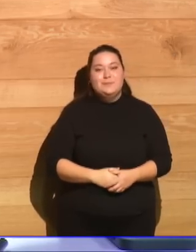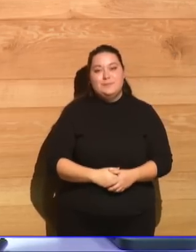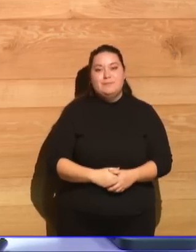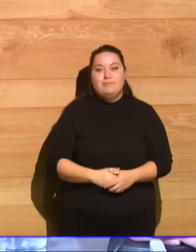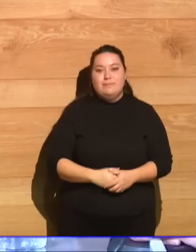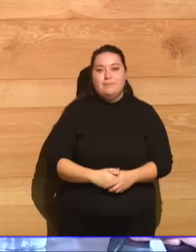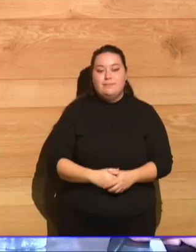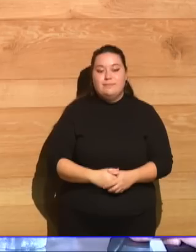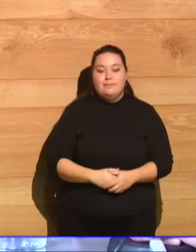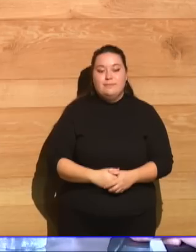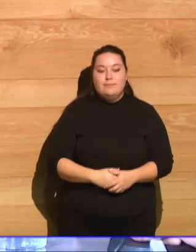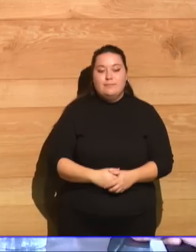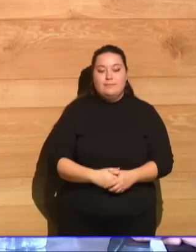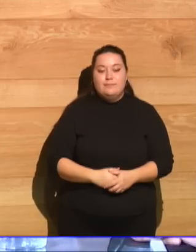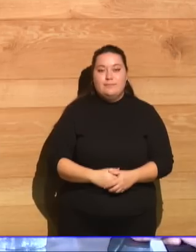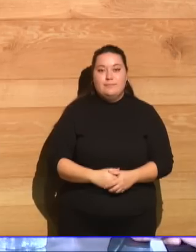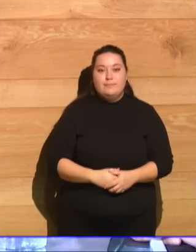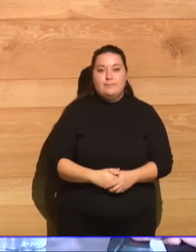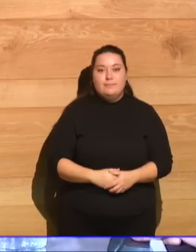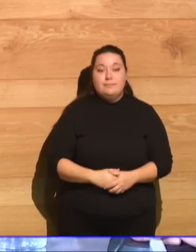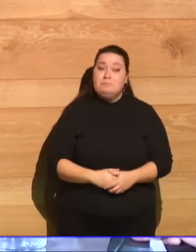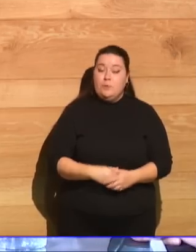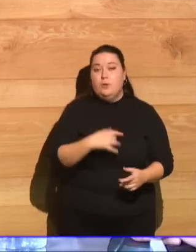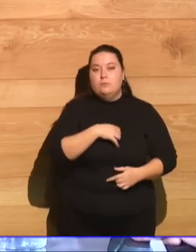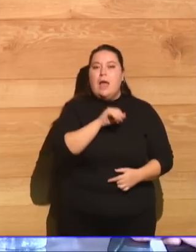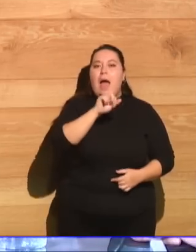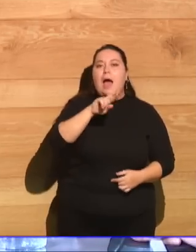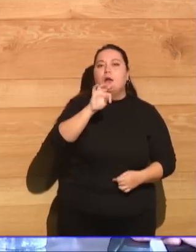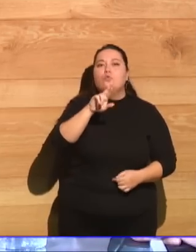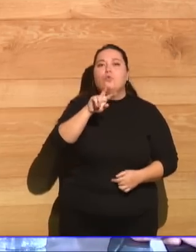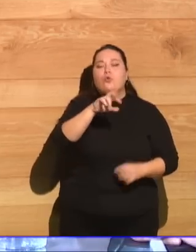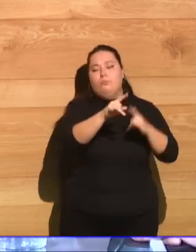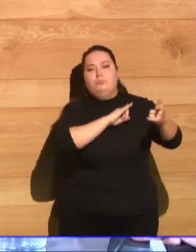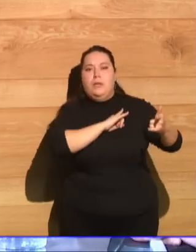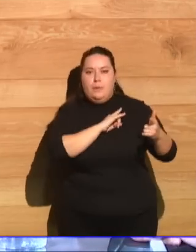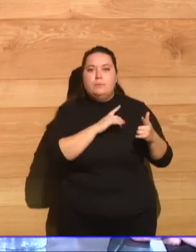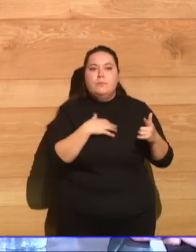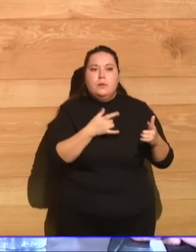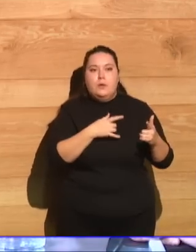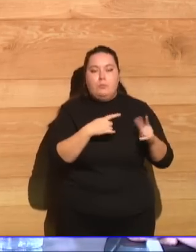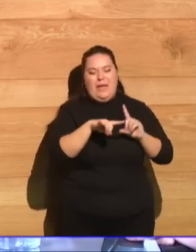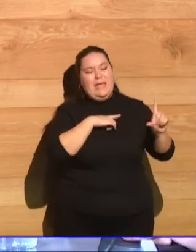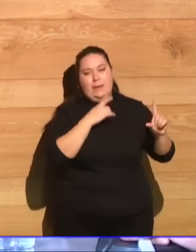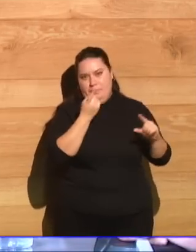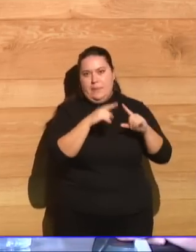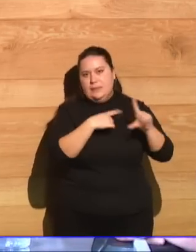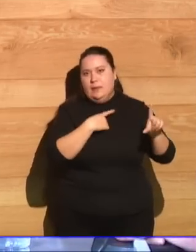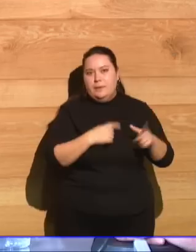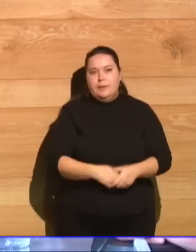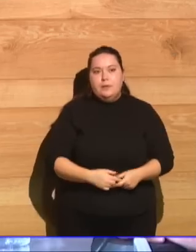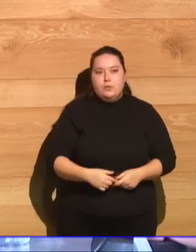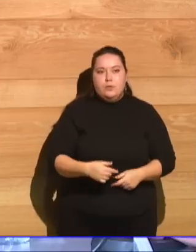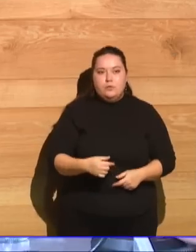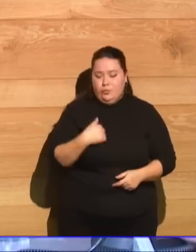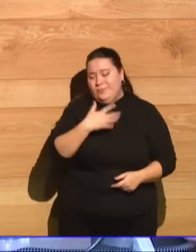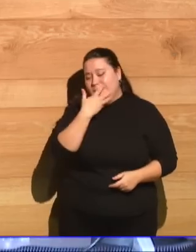Eso es. Bueno, entonces me llama Arturo y me manda no me pongo y me manda un mensaje. Me manda un mensaje y yo no sé,